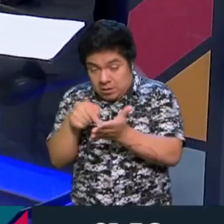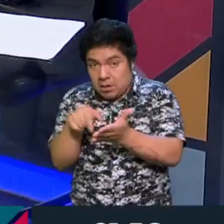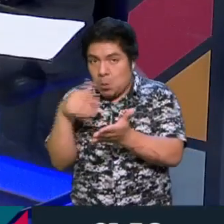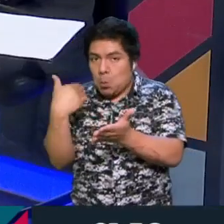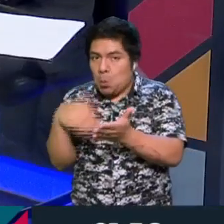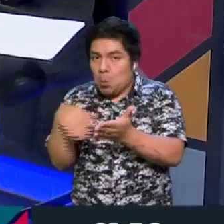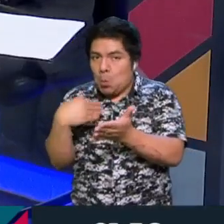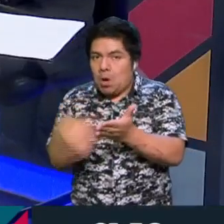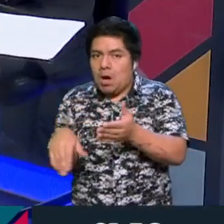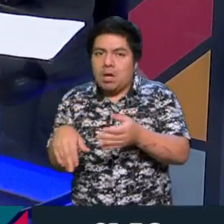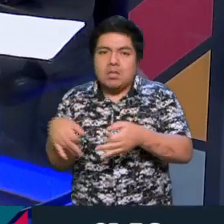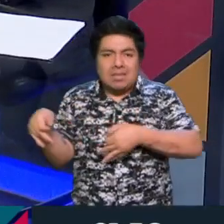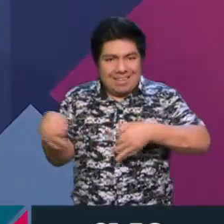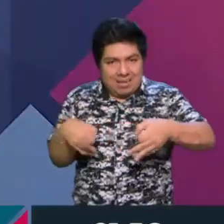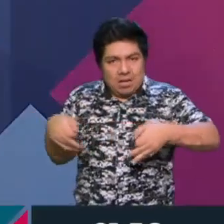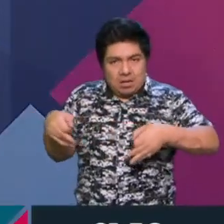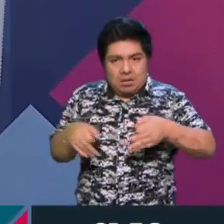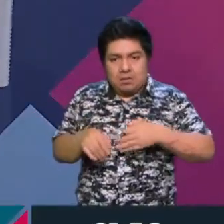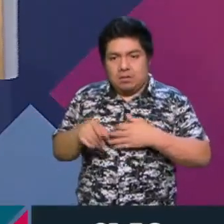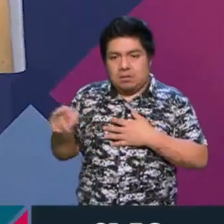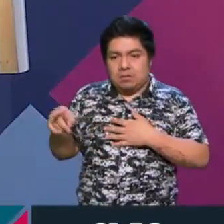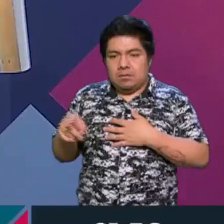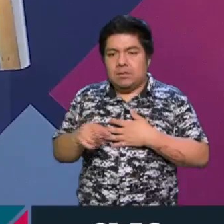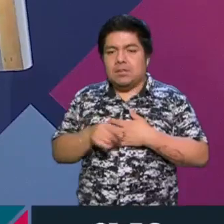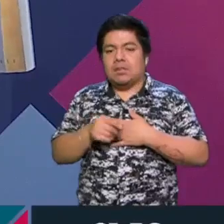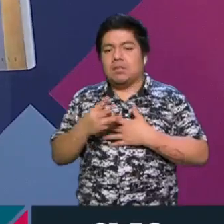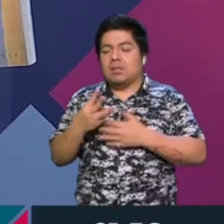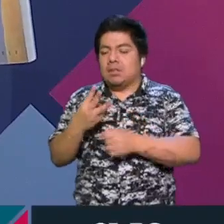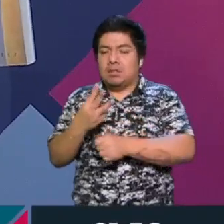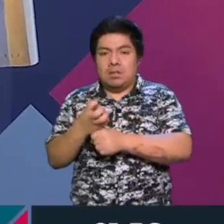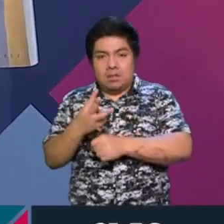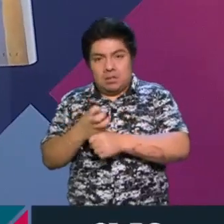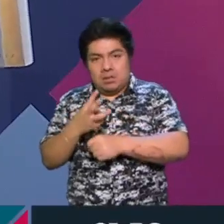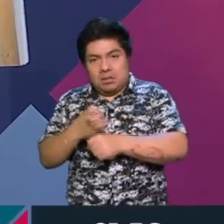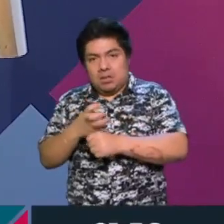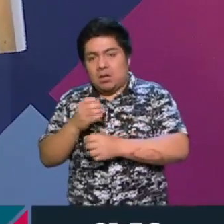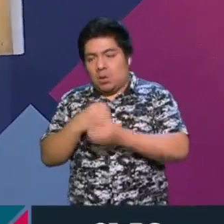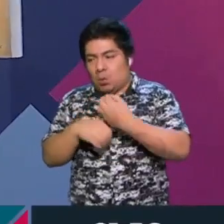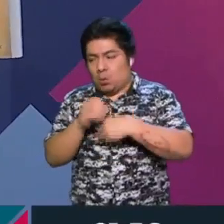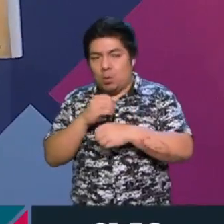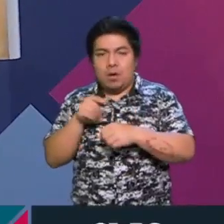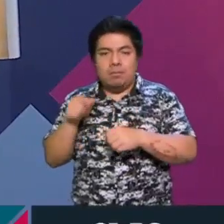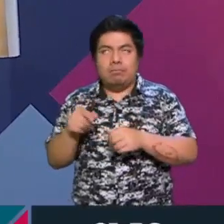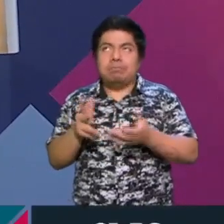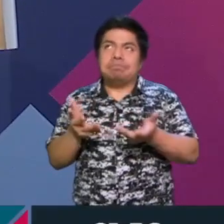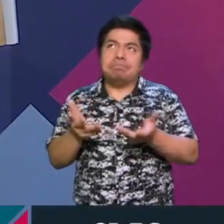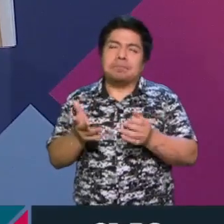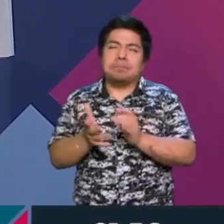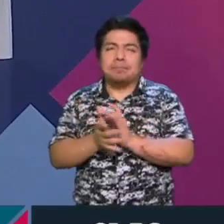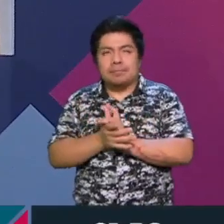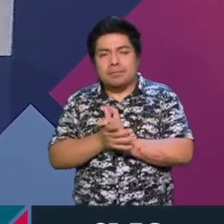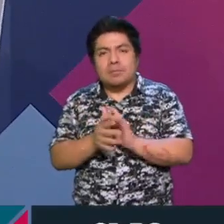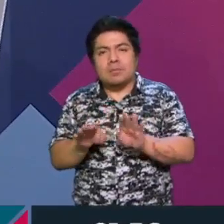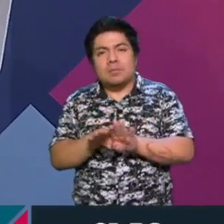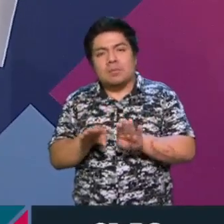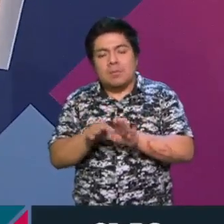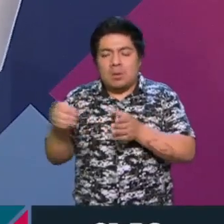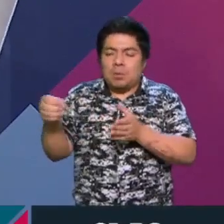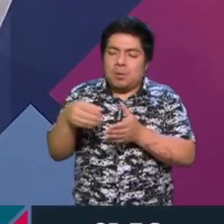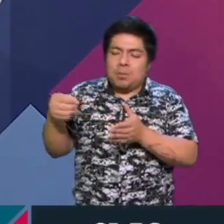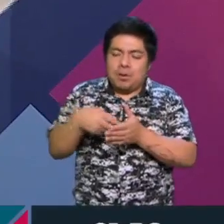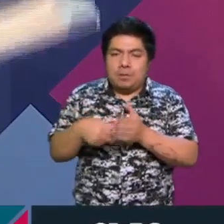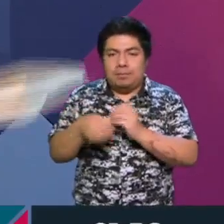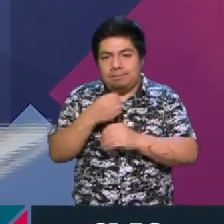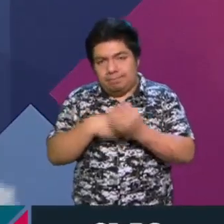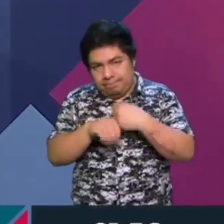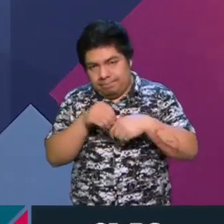en teatro, en el teatro, la tercera obra, digamos, la tercera compilación de obras